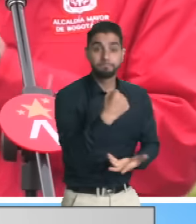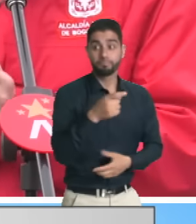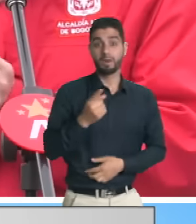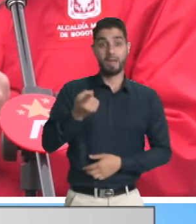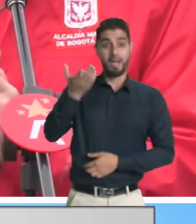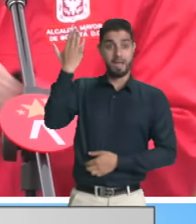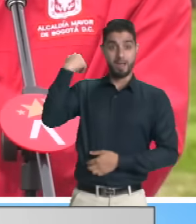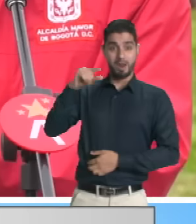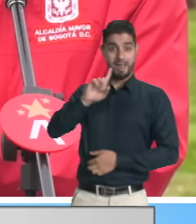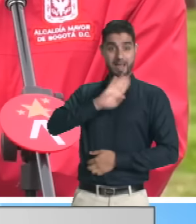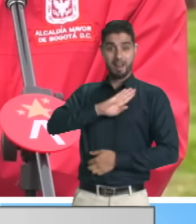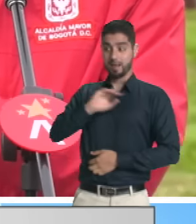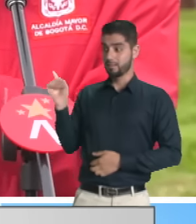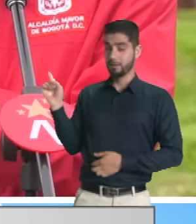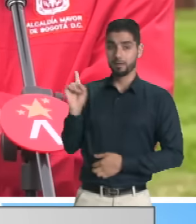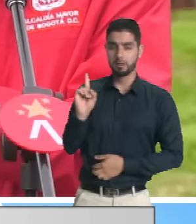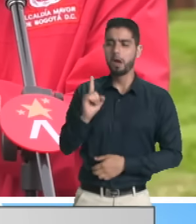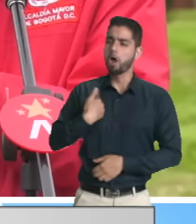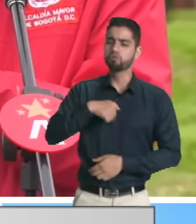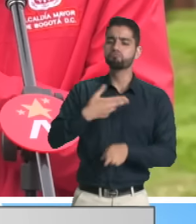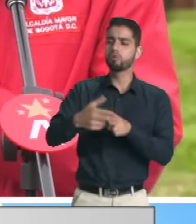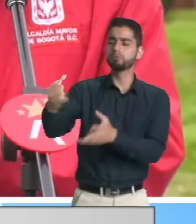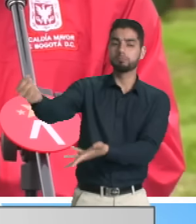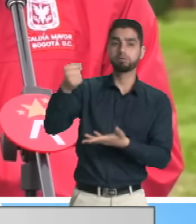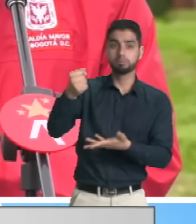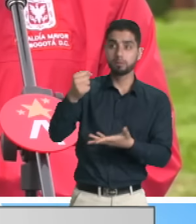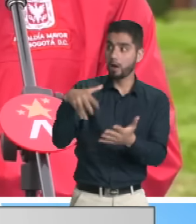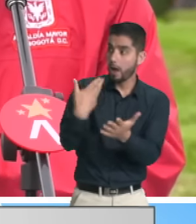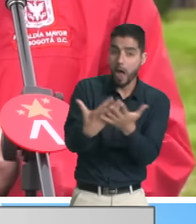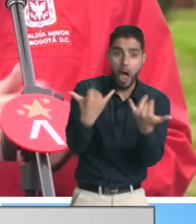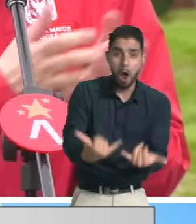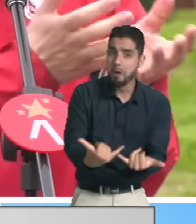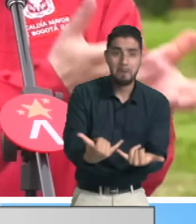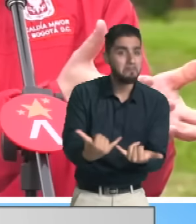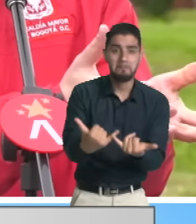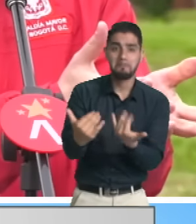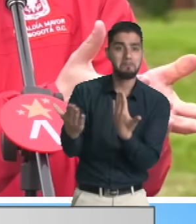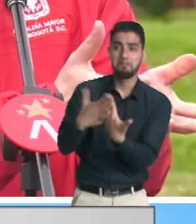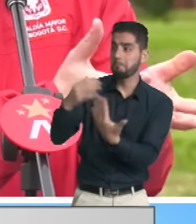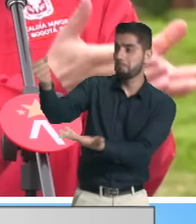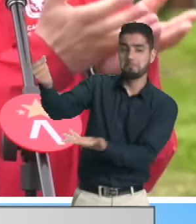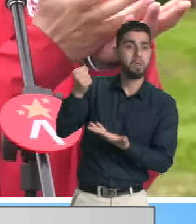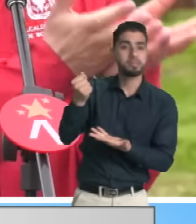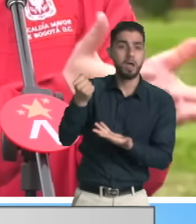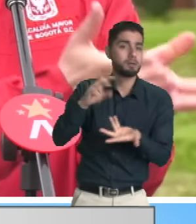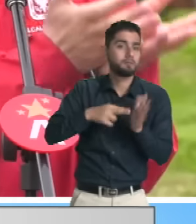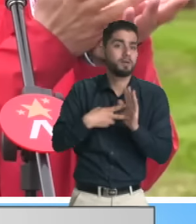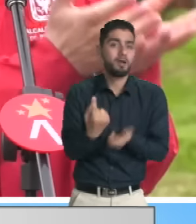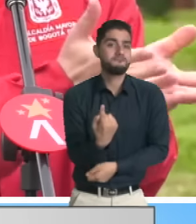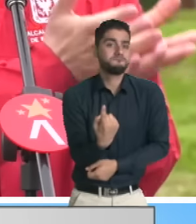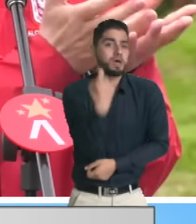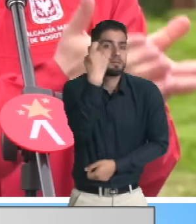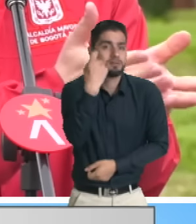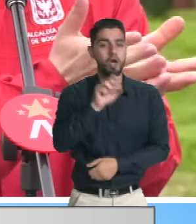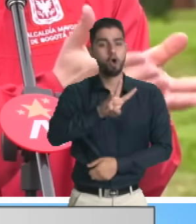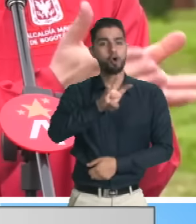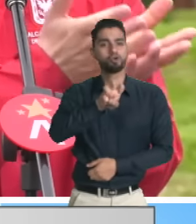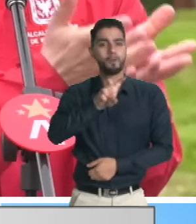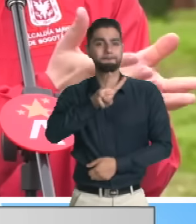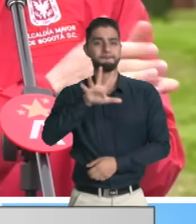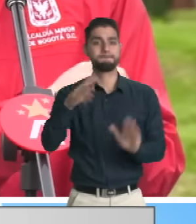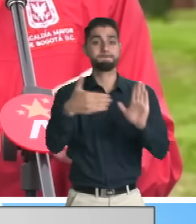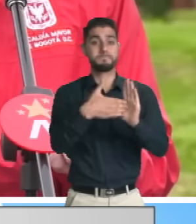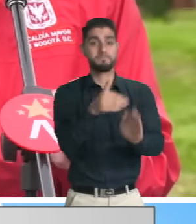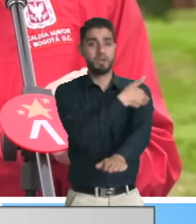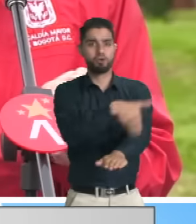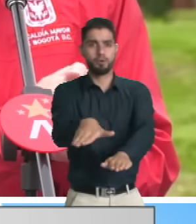íbamos a recibir no se ha cumplido, porque el gobierno nacional no nos ha podido dar esa plata. Entonces, ahí hay un hueco de 825 mil millones de pesos que